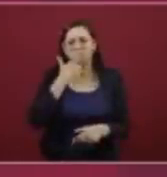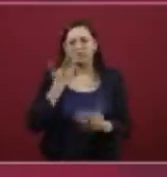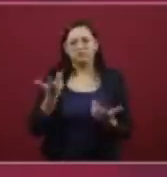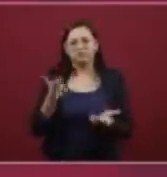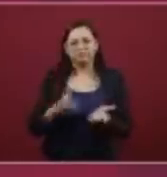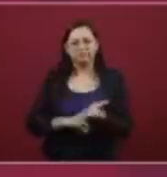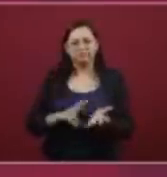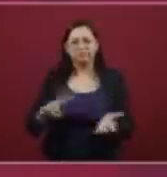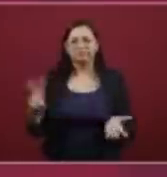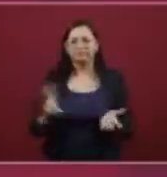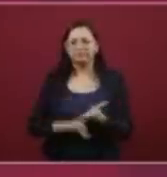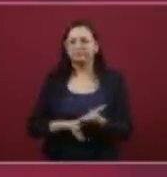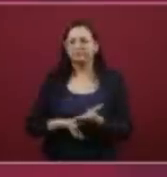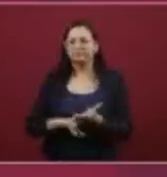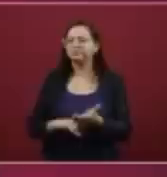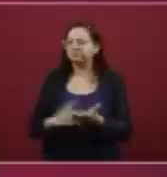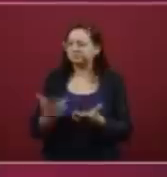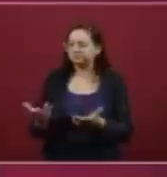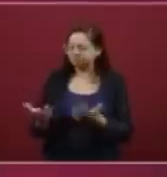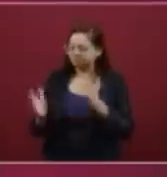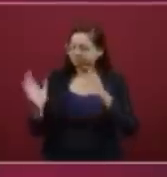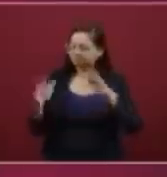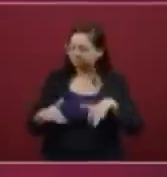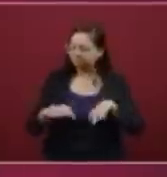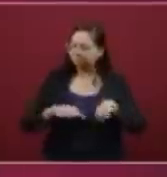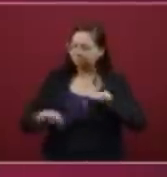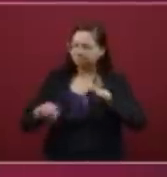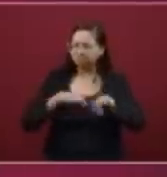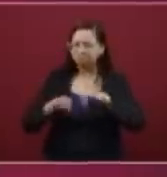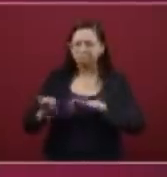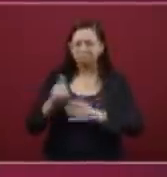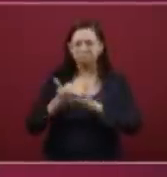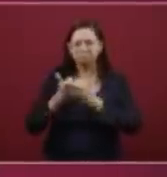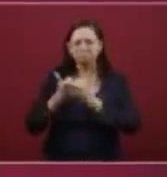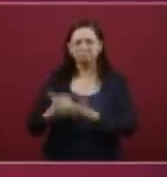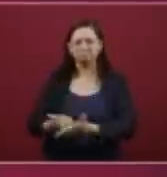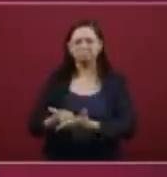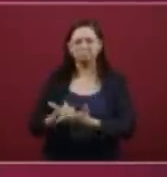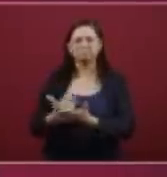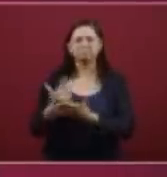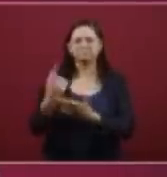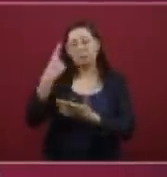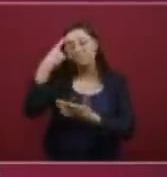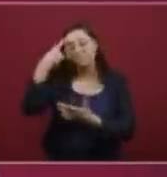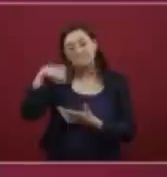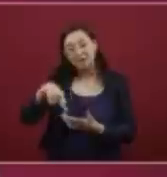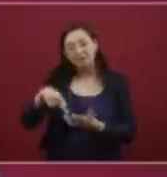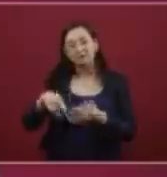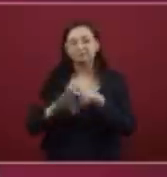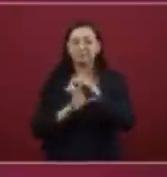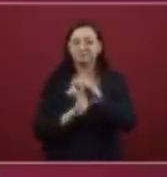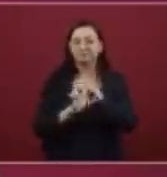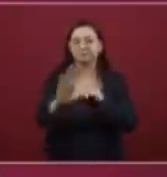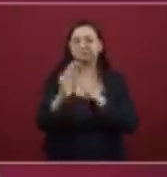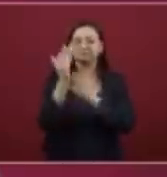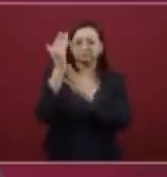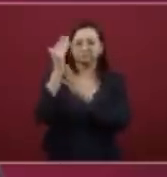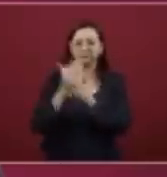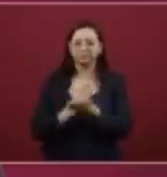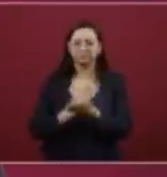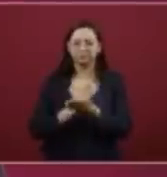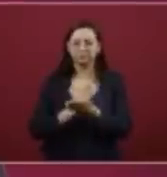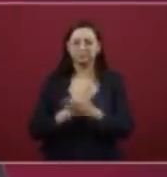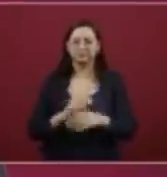podemos ayudar con empleo para atemperar, para reducir el flujo migratorio